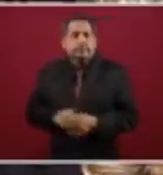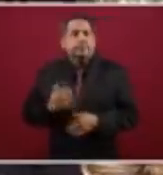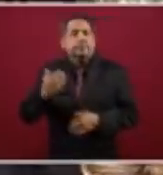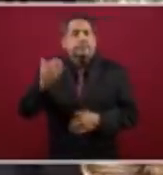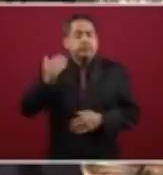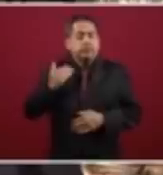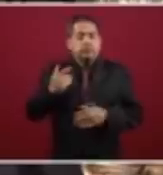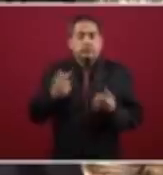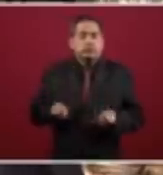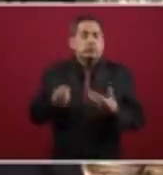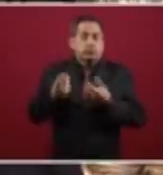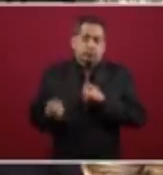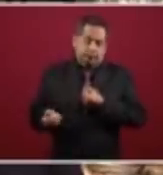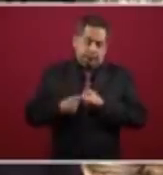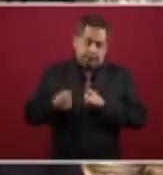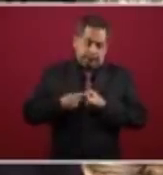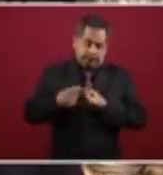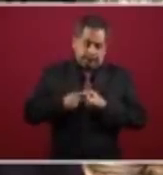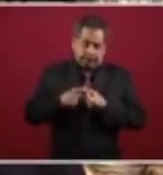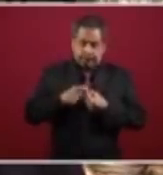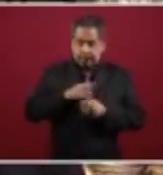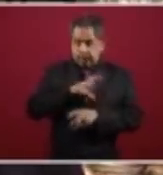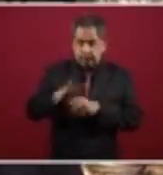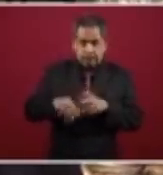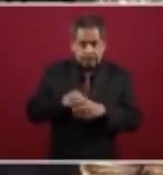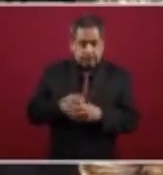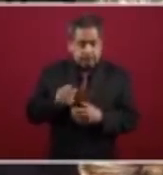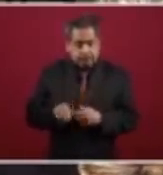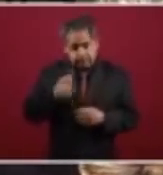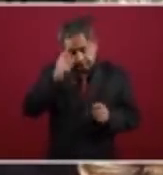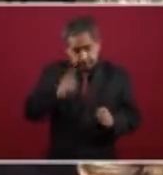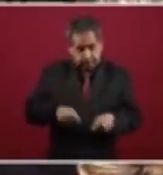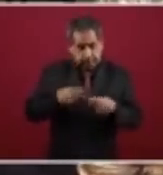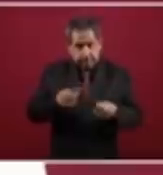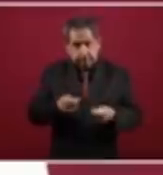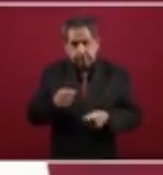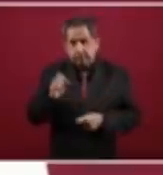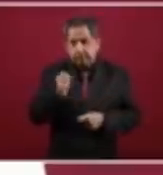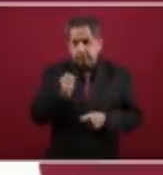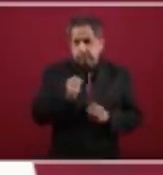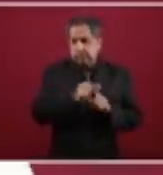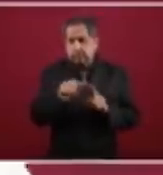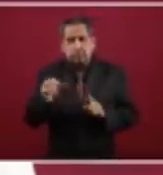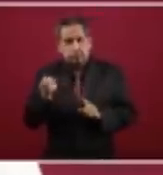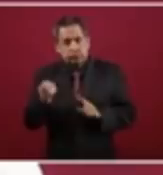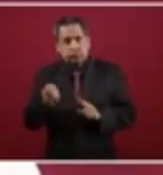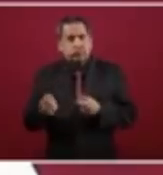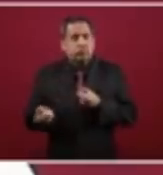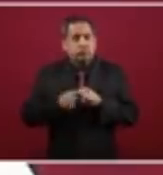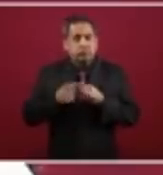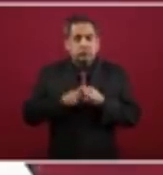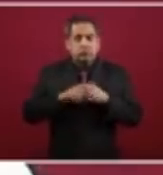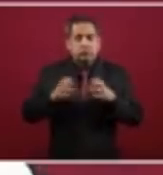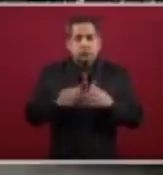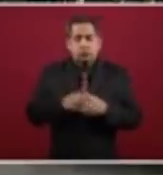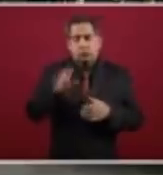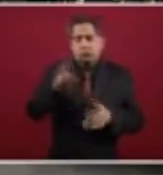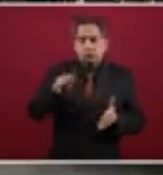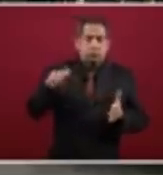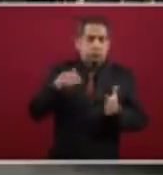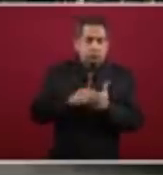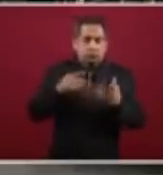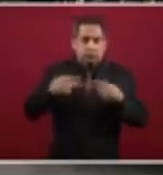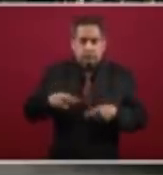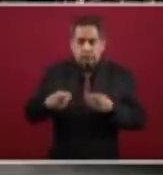de incorporaciones nuevas que vamos a integrar para este pago bimestral de septiembre y octubre, ingresaremos a 90,000